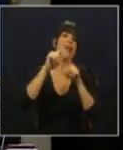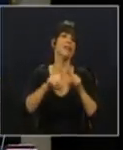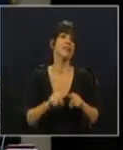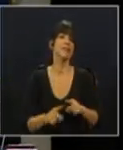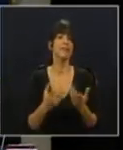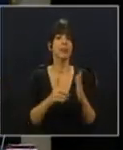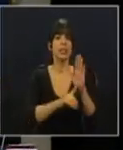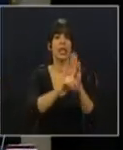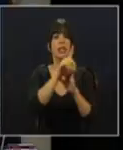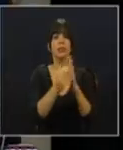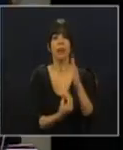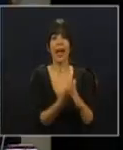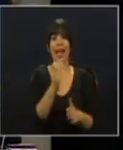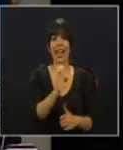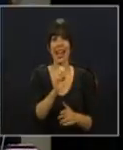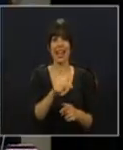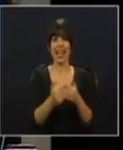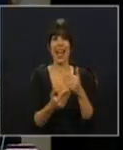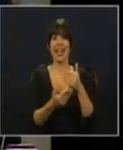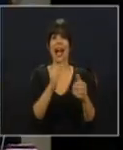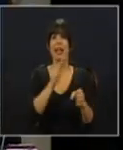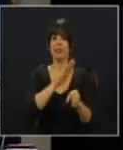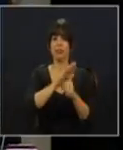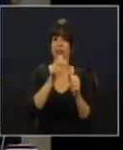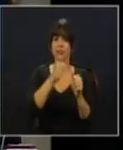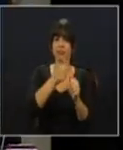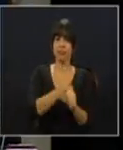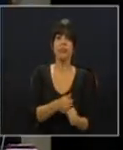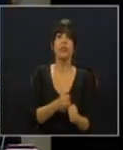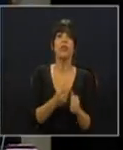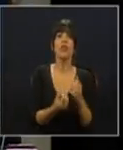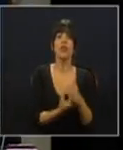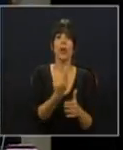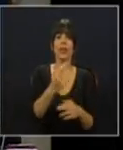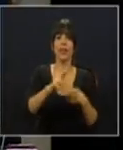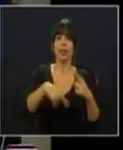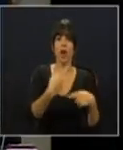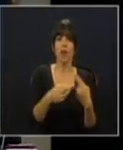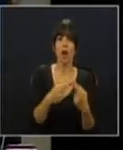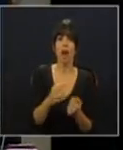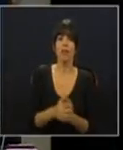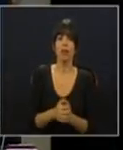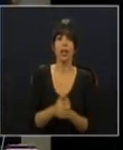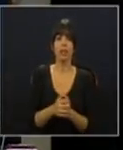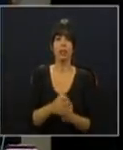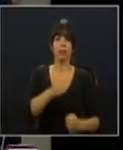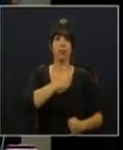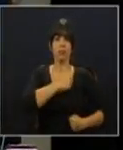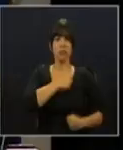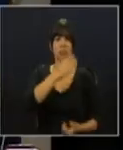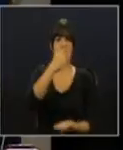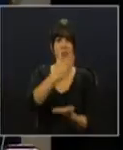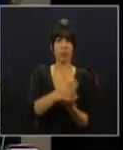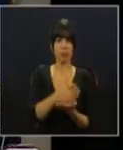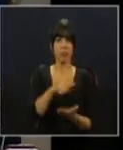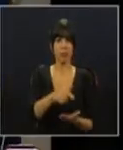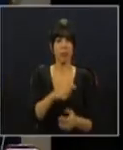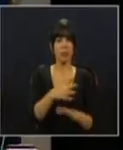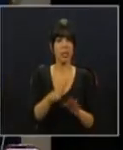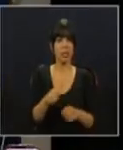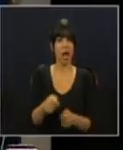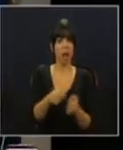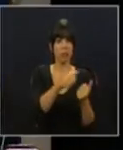desarrollo de una matriz energética casi completamente fundada en fuentes renovables, la abolición de las Fuerzas Armadas como institución